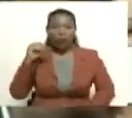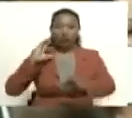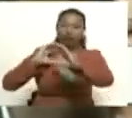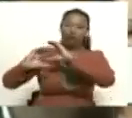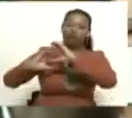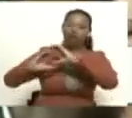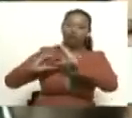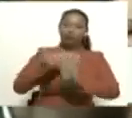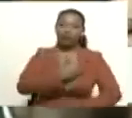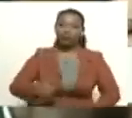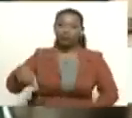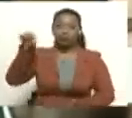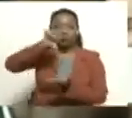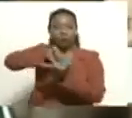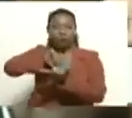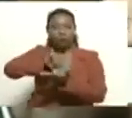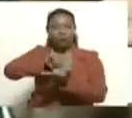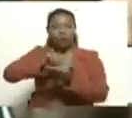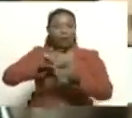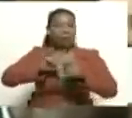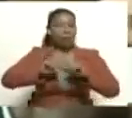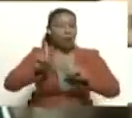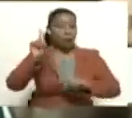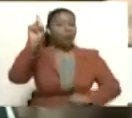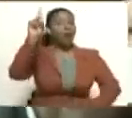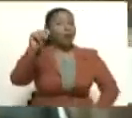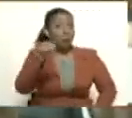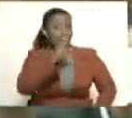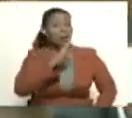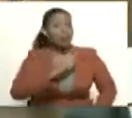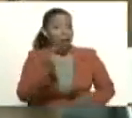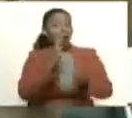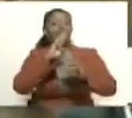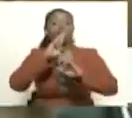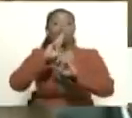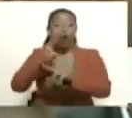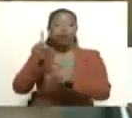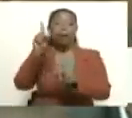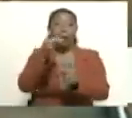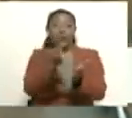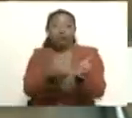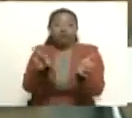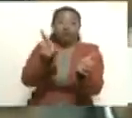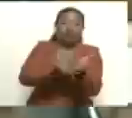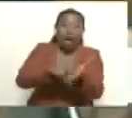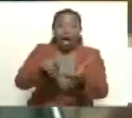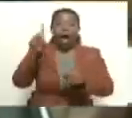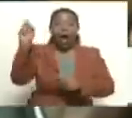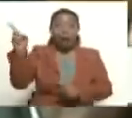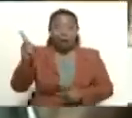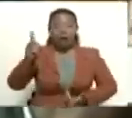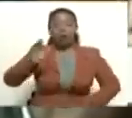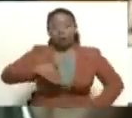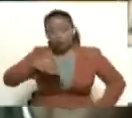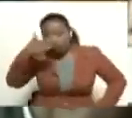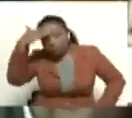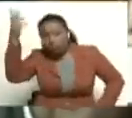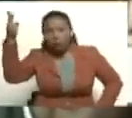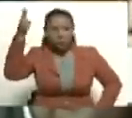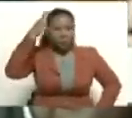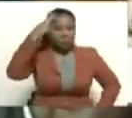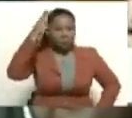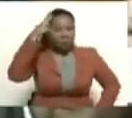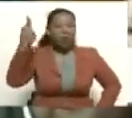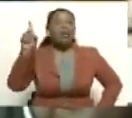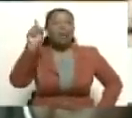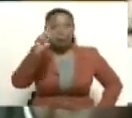el presidente de Irán, pero lo dijo en Brasil, lo repitió en Turquía, lo repitió en Arabia Saudita. Otro mundo es